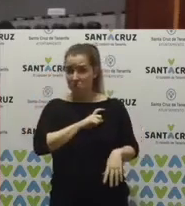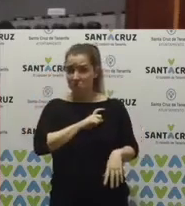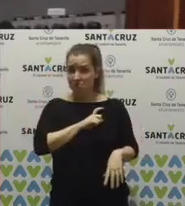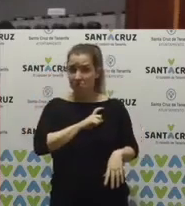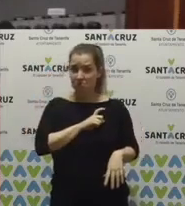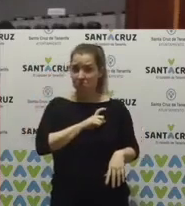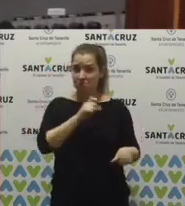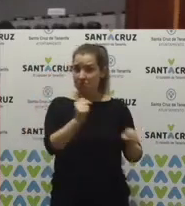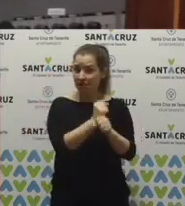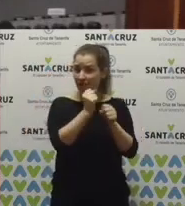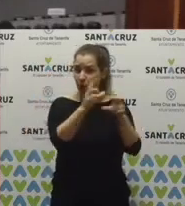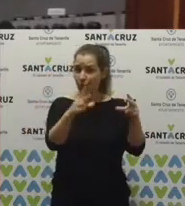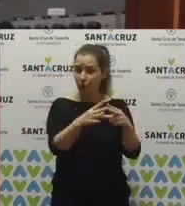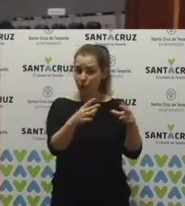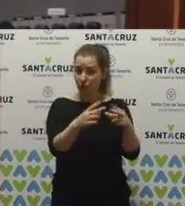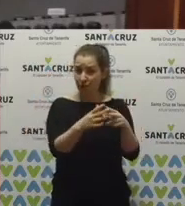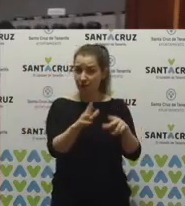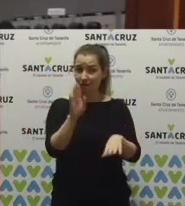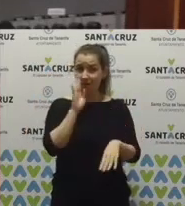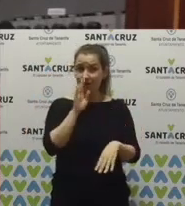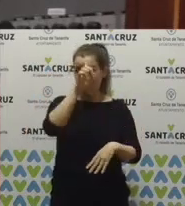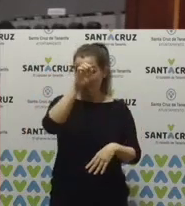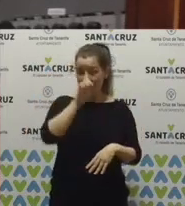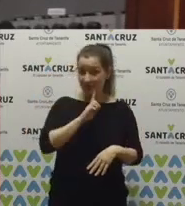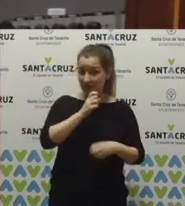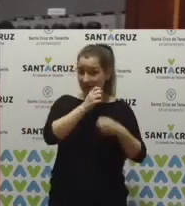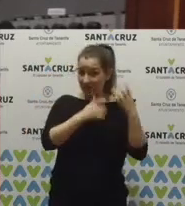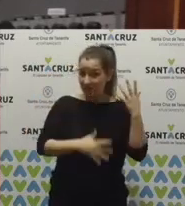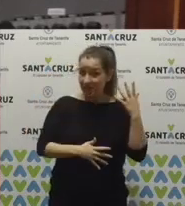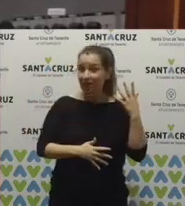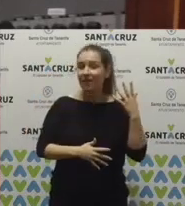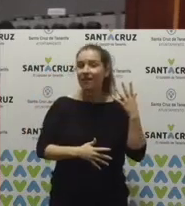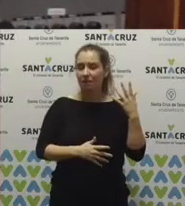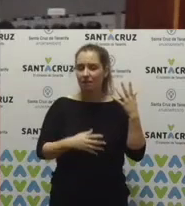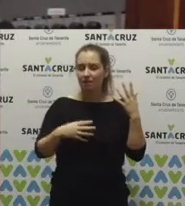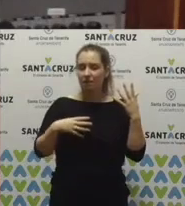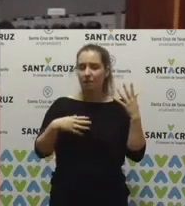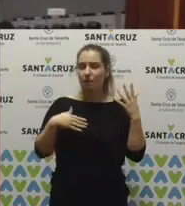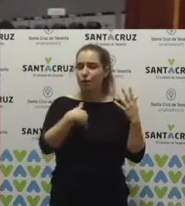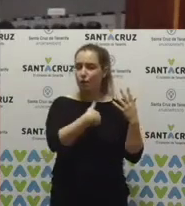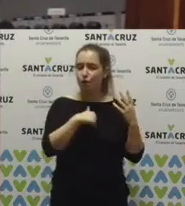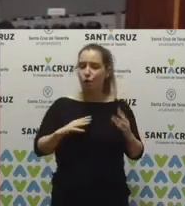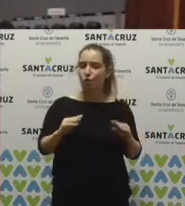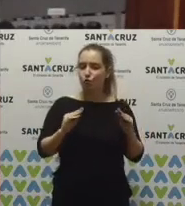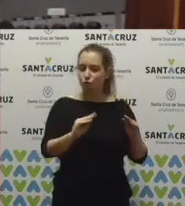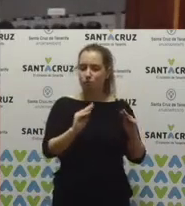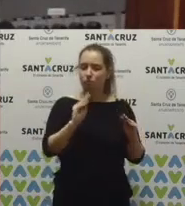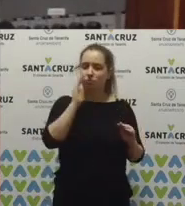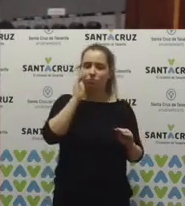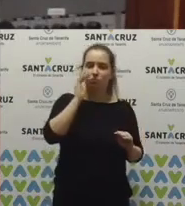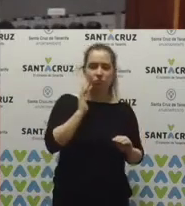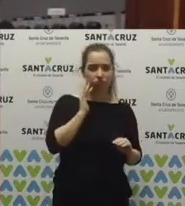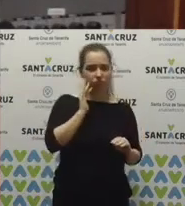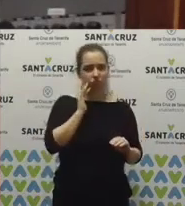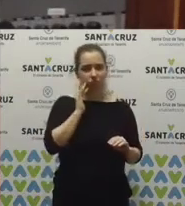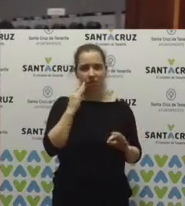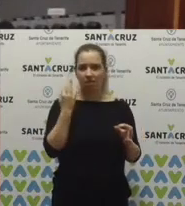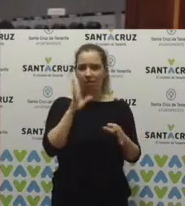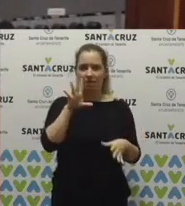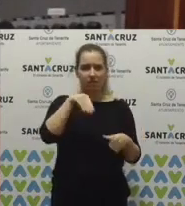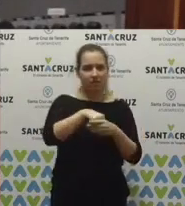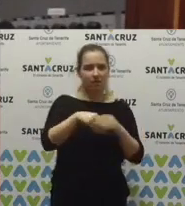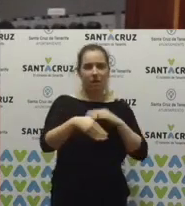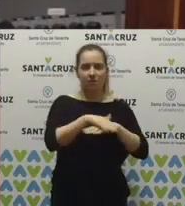trabajadores sociales de ese tipo de perfiles que realmente están desarrollando una función que netamente tiene que ser desempeñada por la